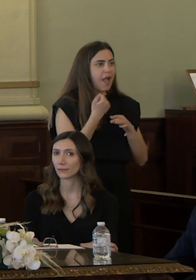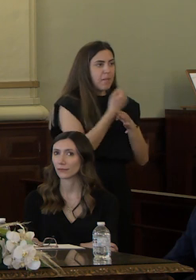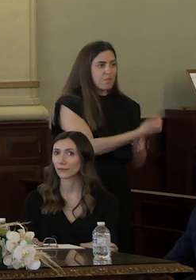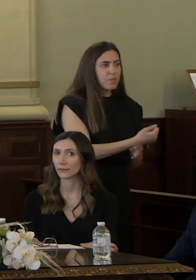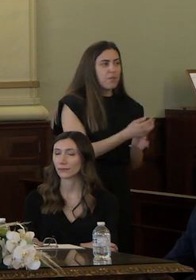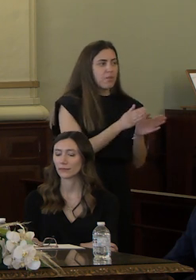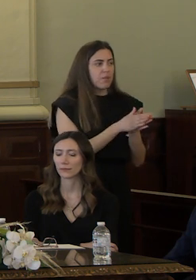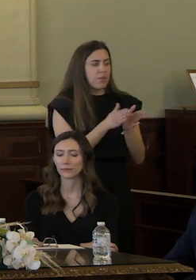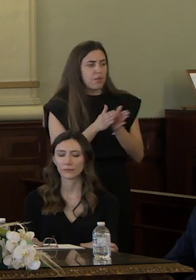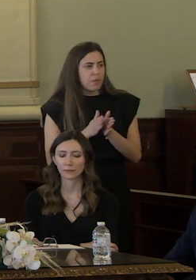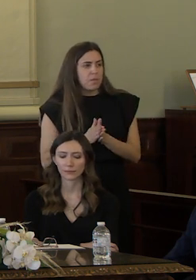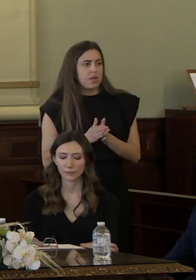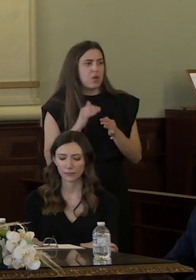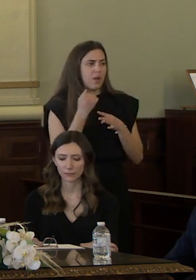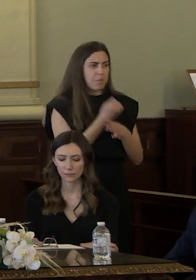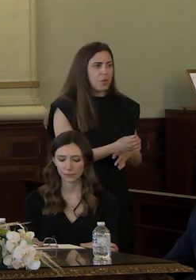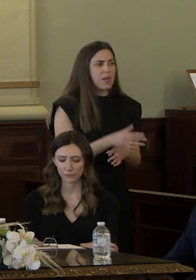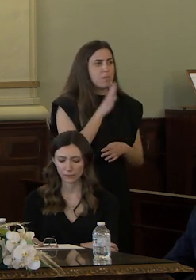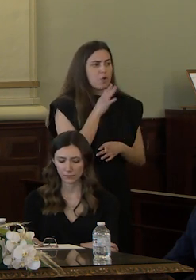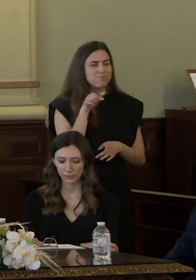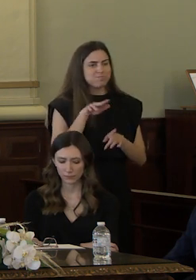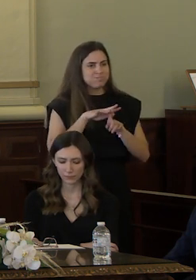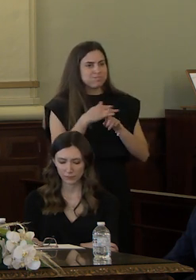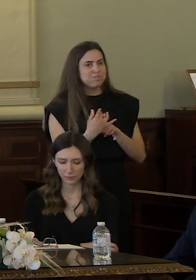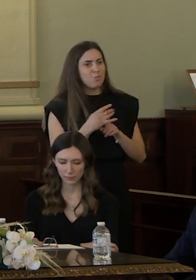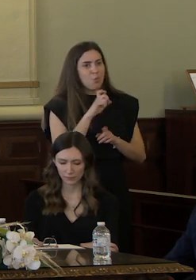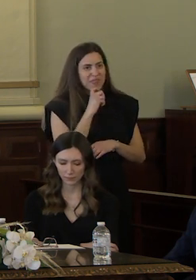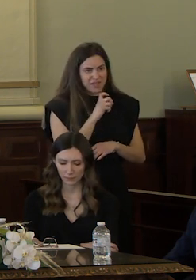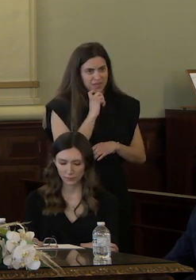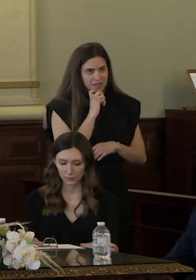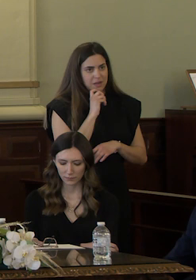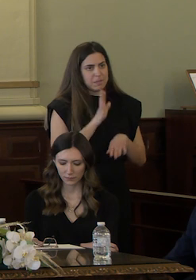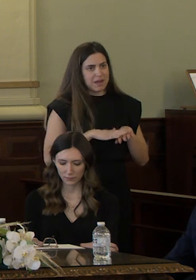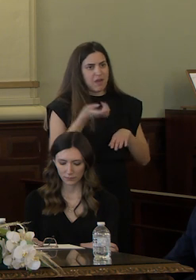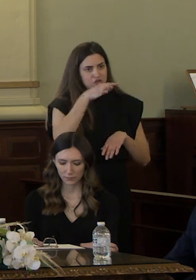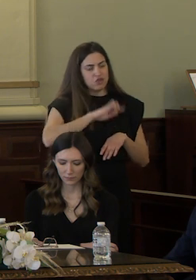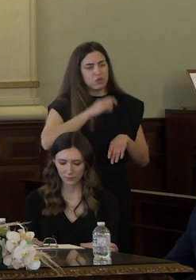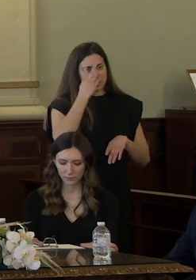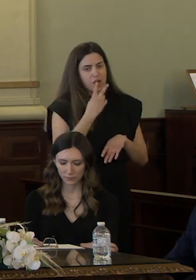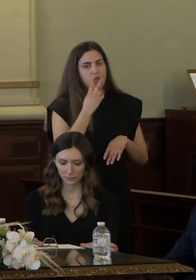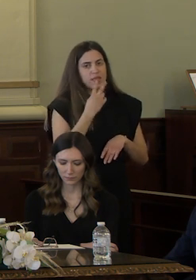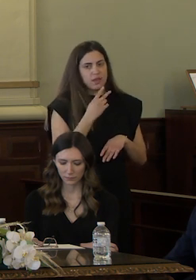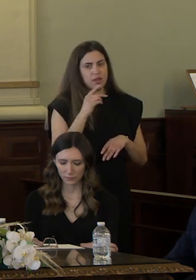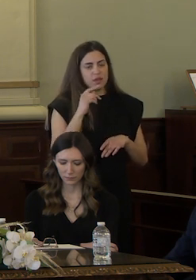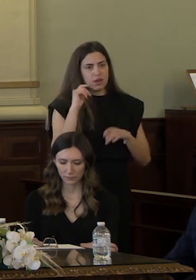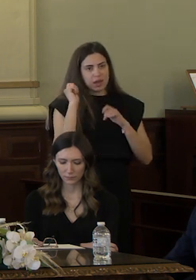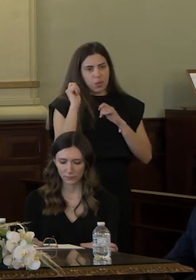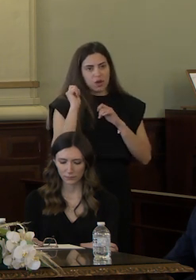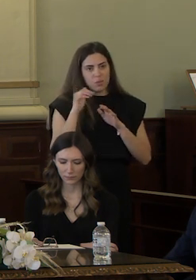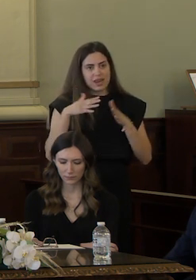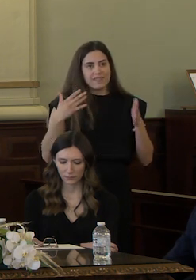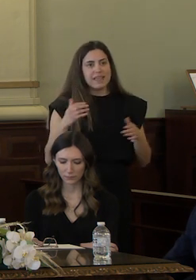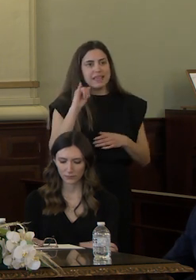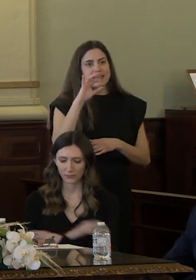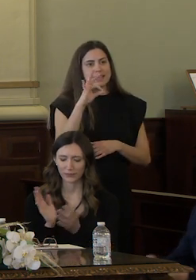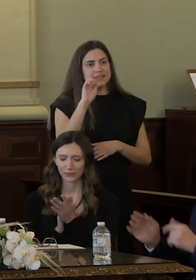compañeros, de un momento muy difícil para la familia de la ONCE en Albacete. Un recuerdo muy grande para Isabel de la